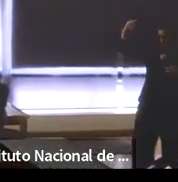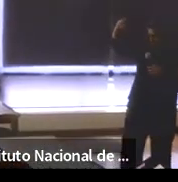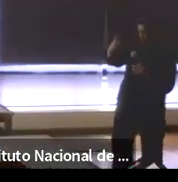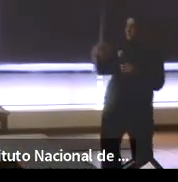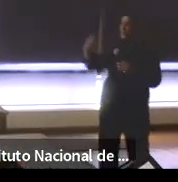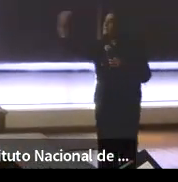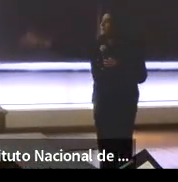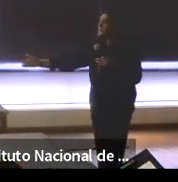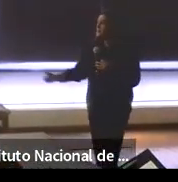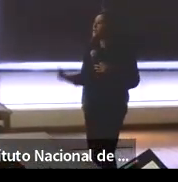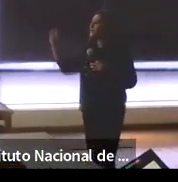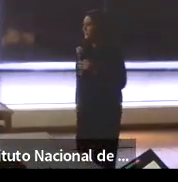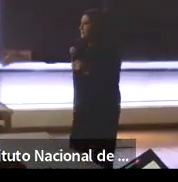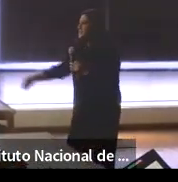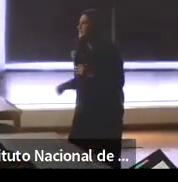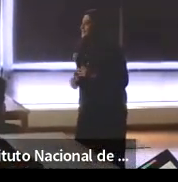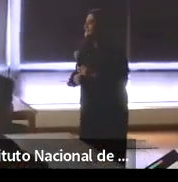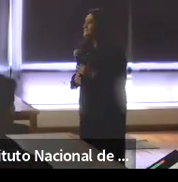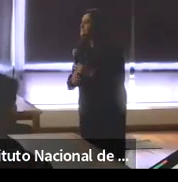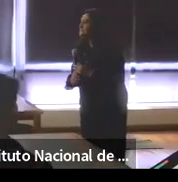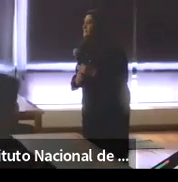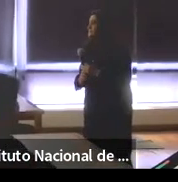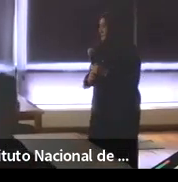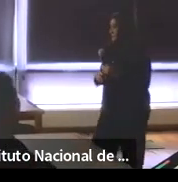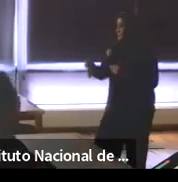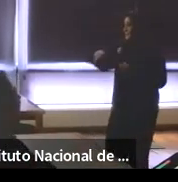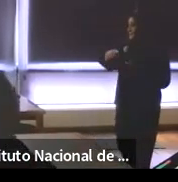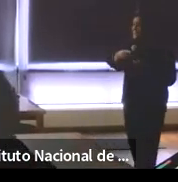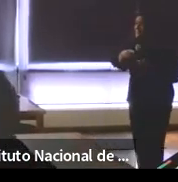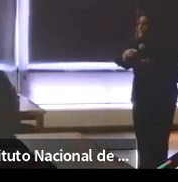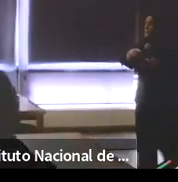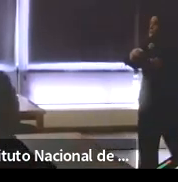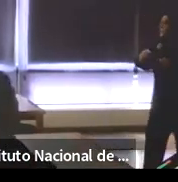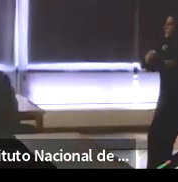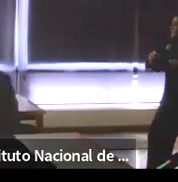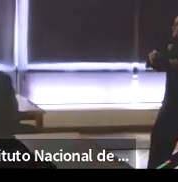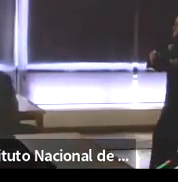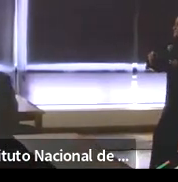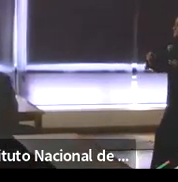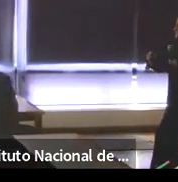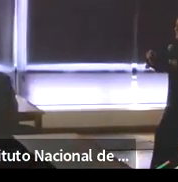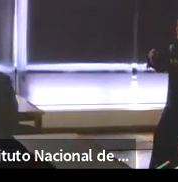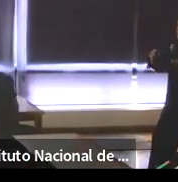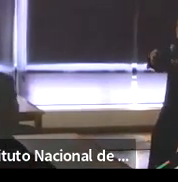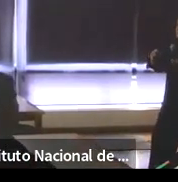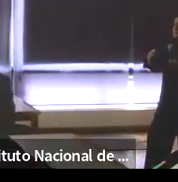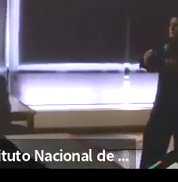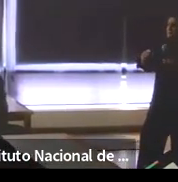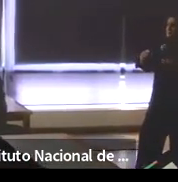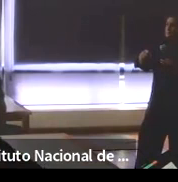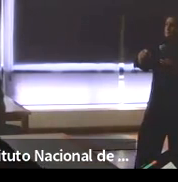yo soy parte de la misión que tú también tienes sí intentó negociar No sí o